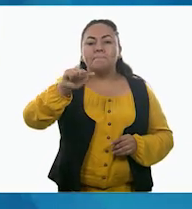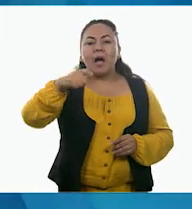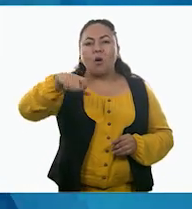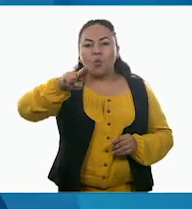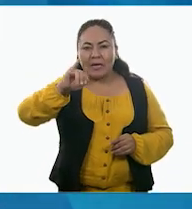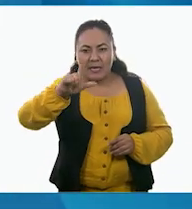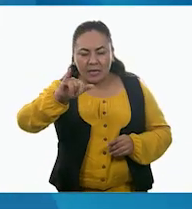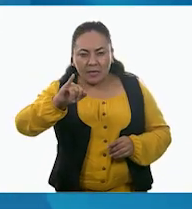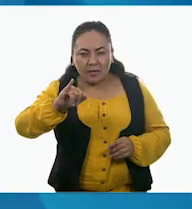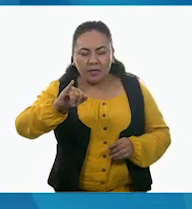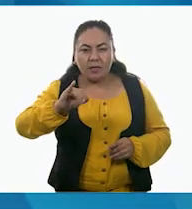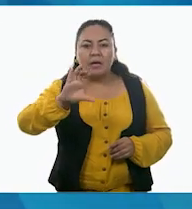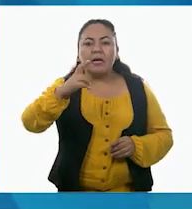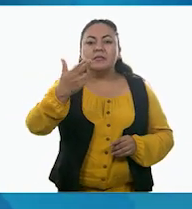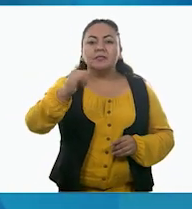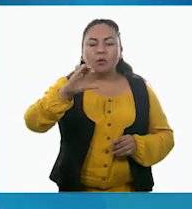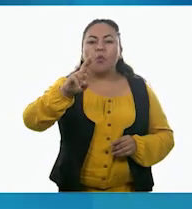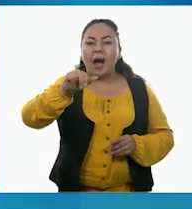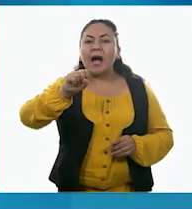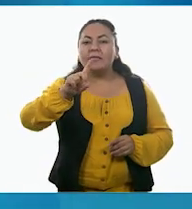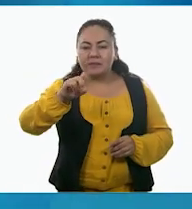macuili, chicuase,